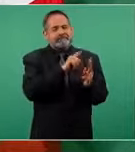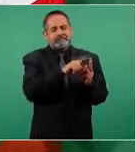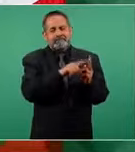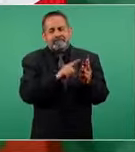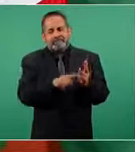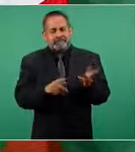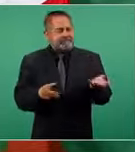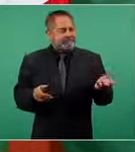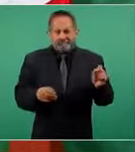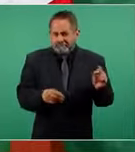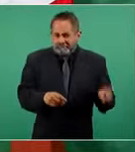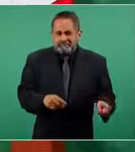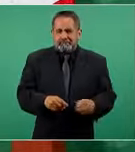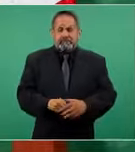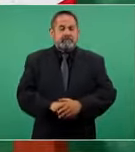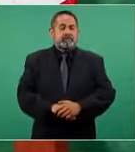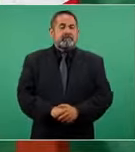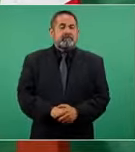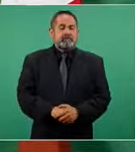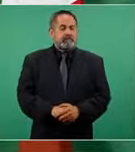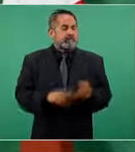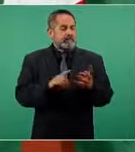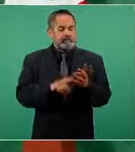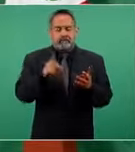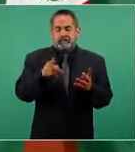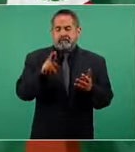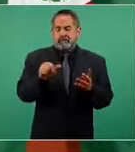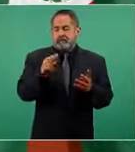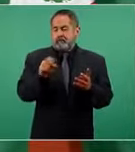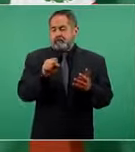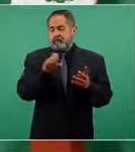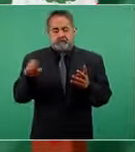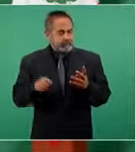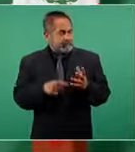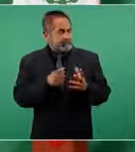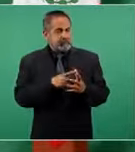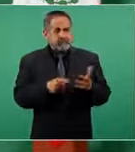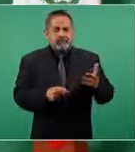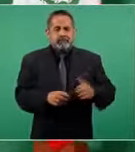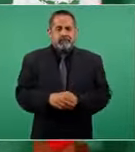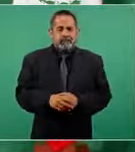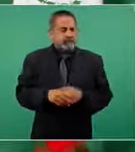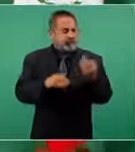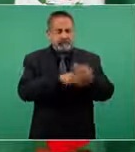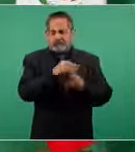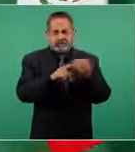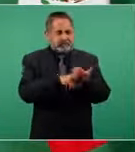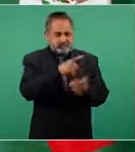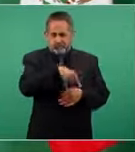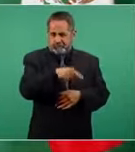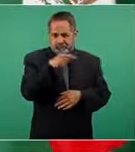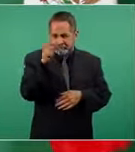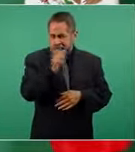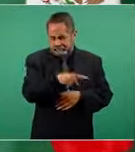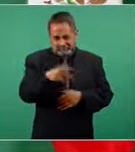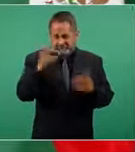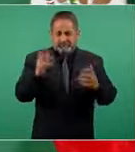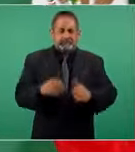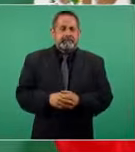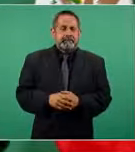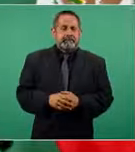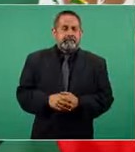y de Krause y de todos ellos.